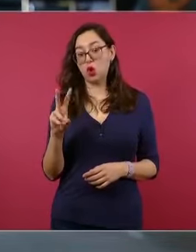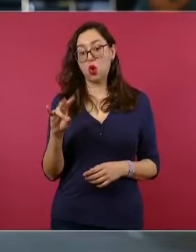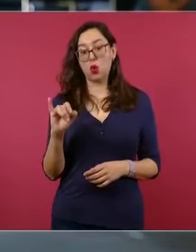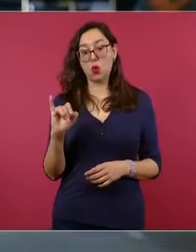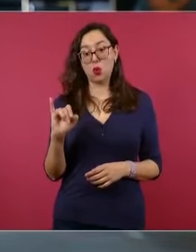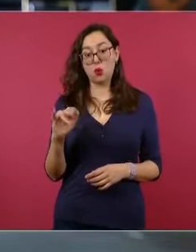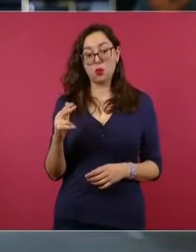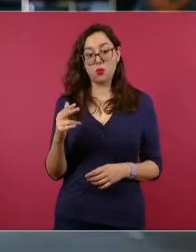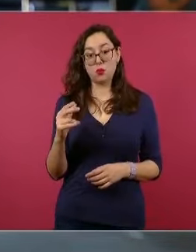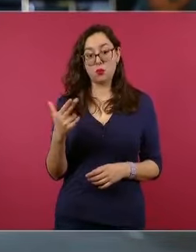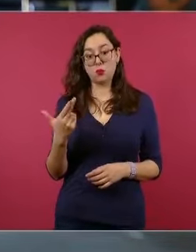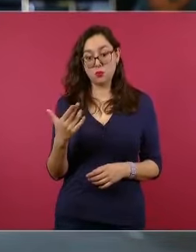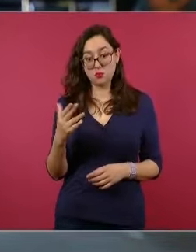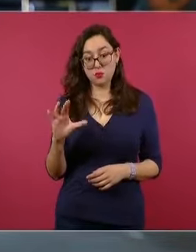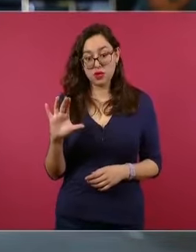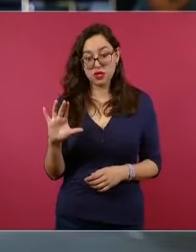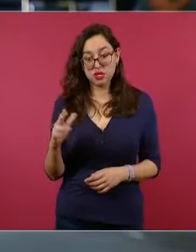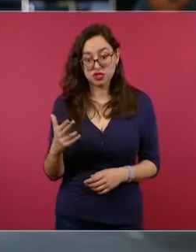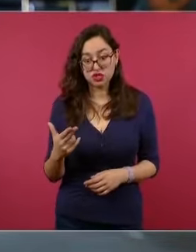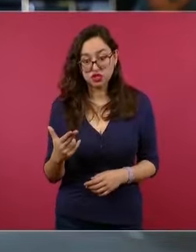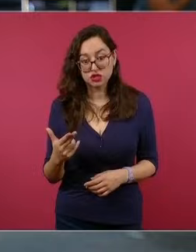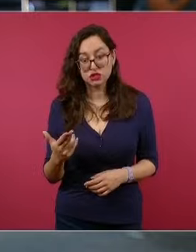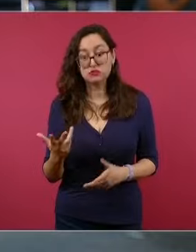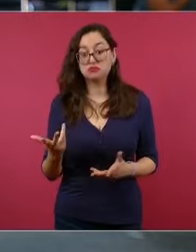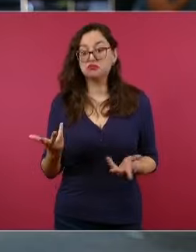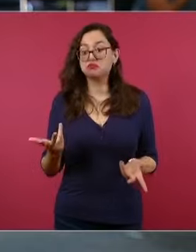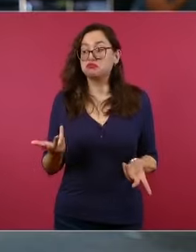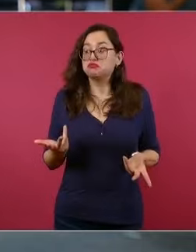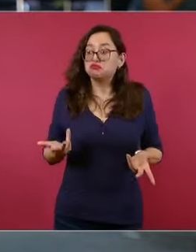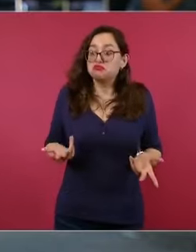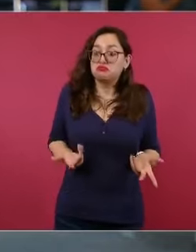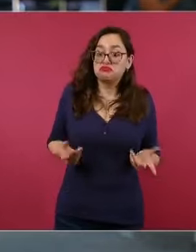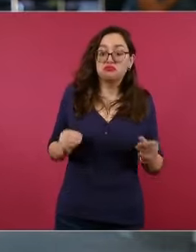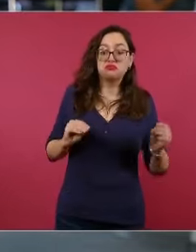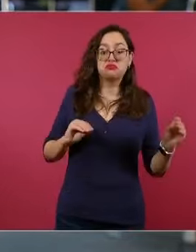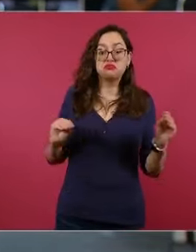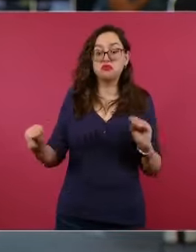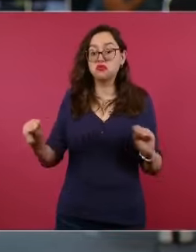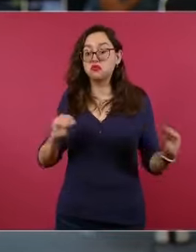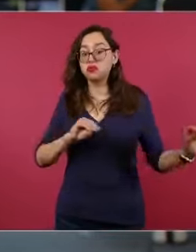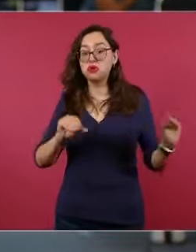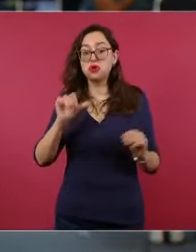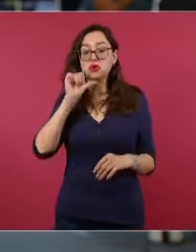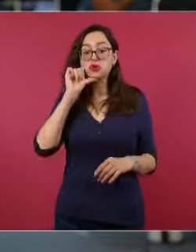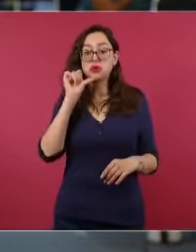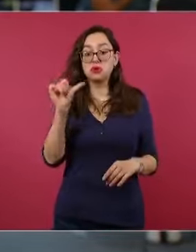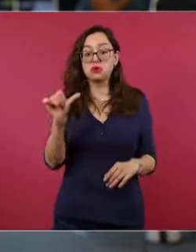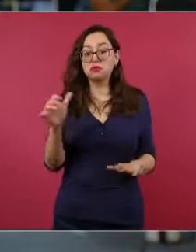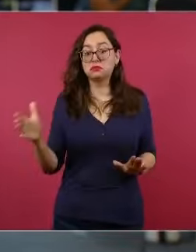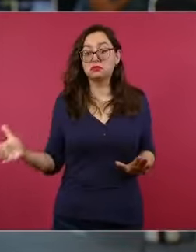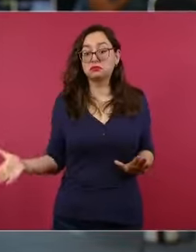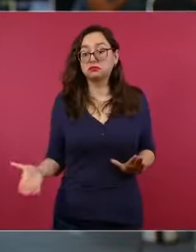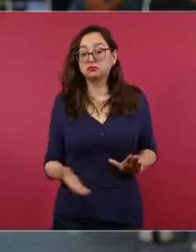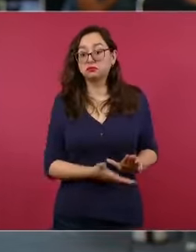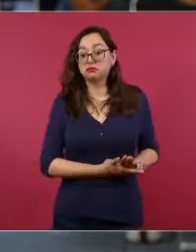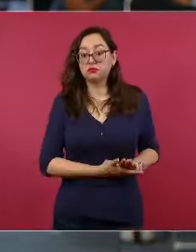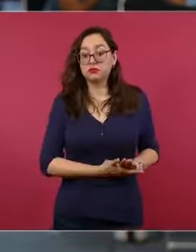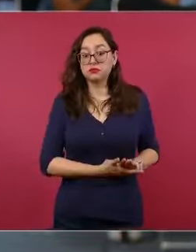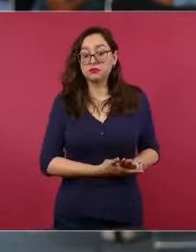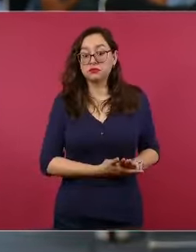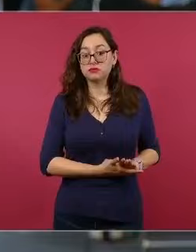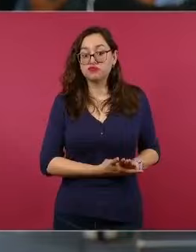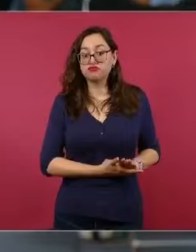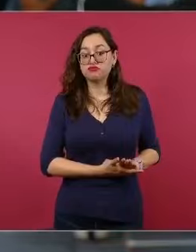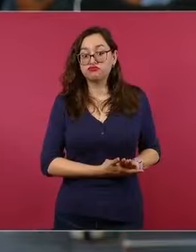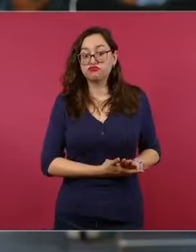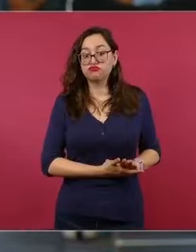está no se ha movido para nada no sé por qué está ahí guardado desde que su